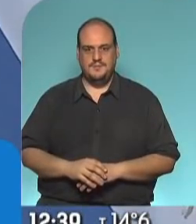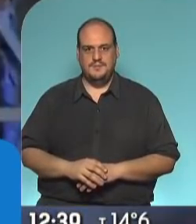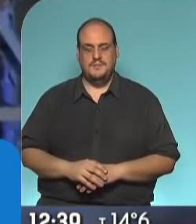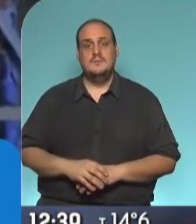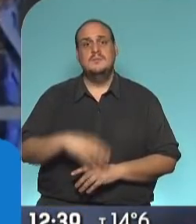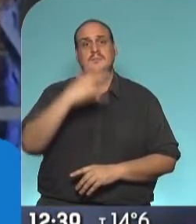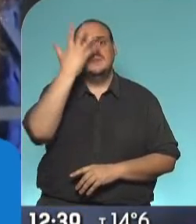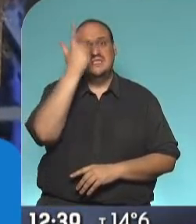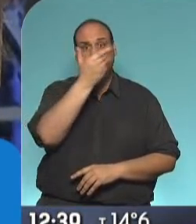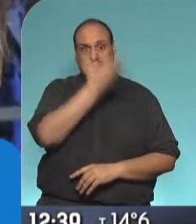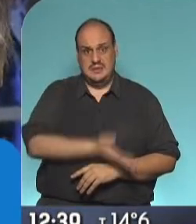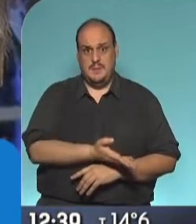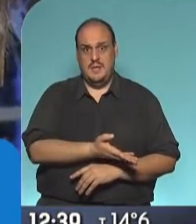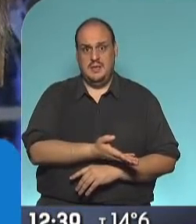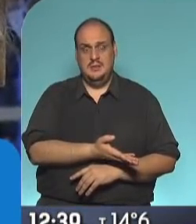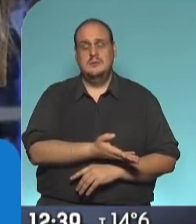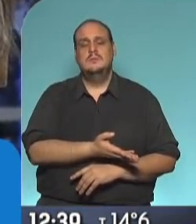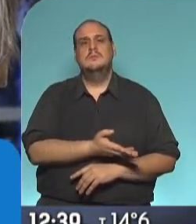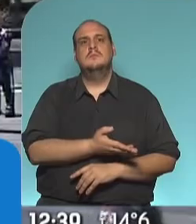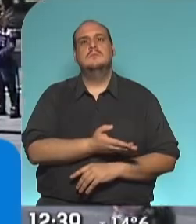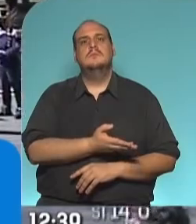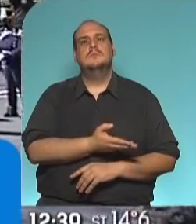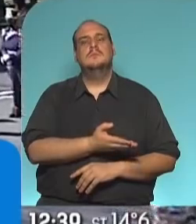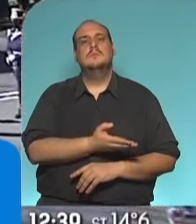San Martín fue también